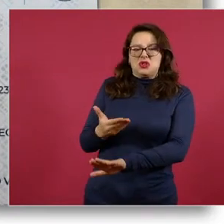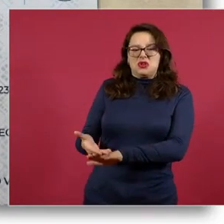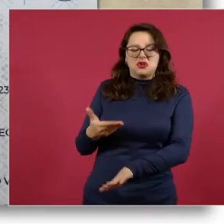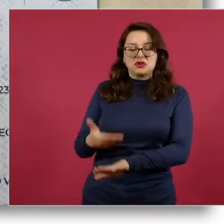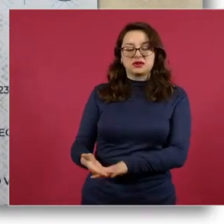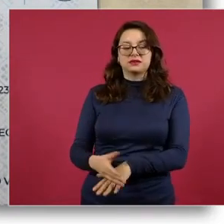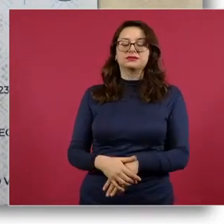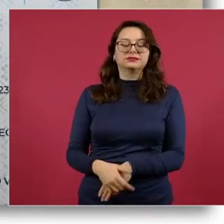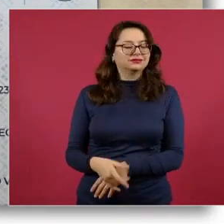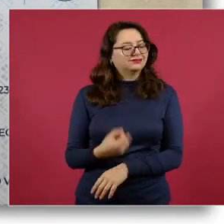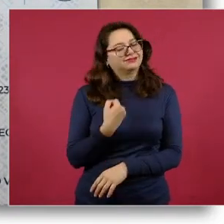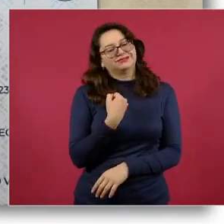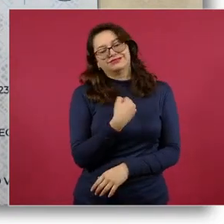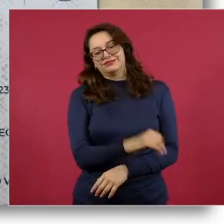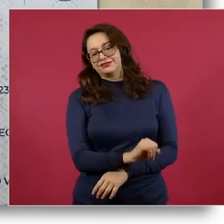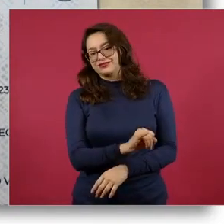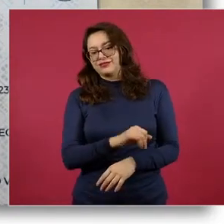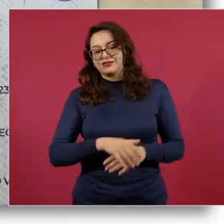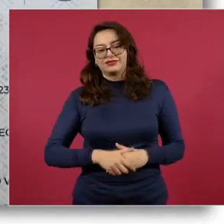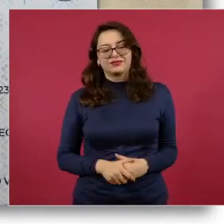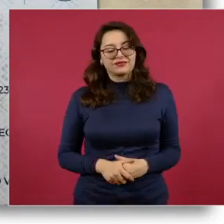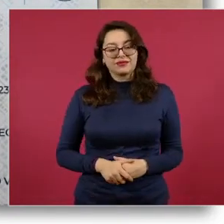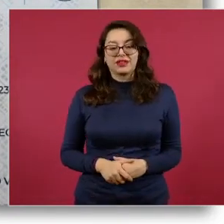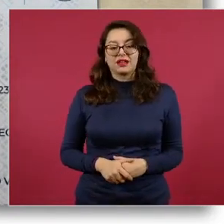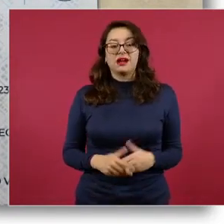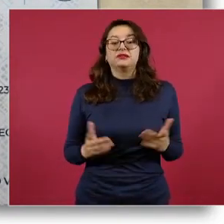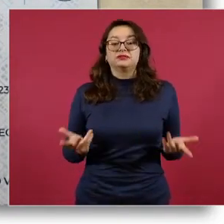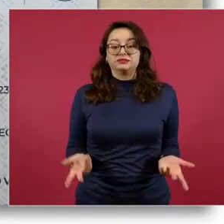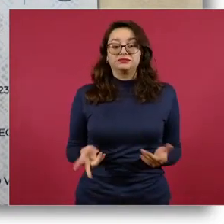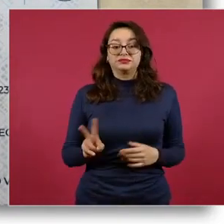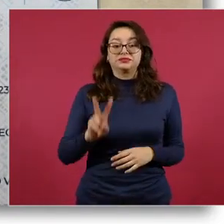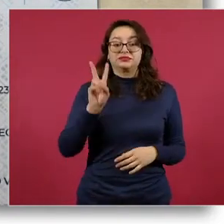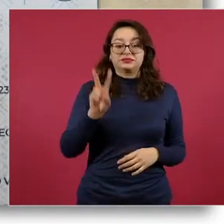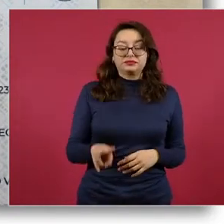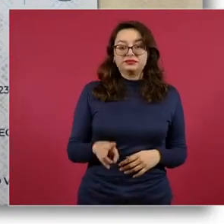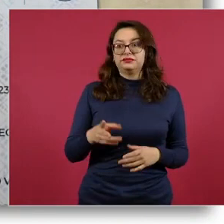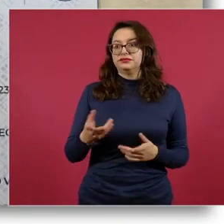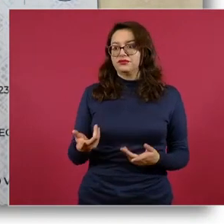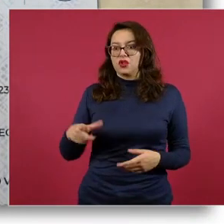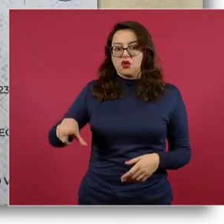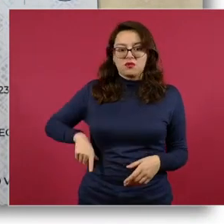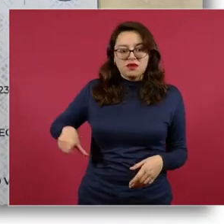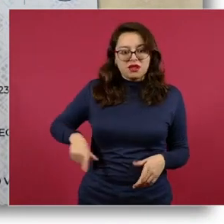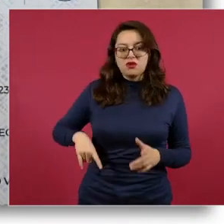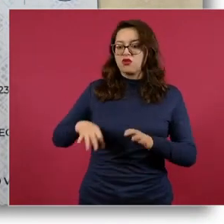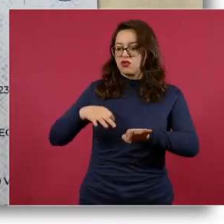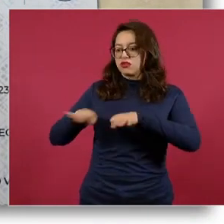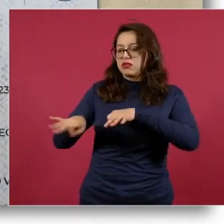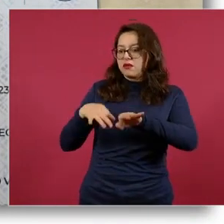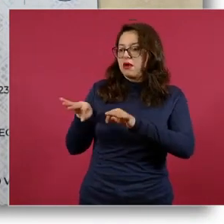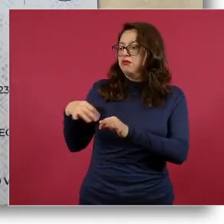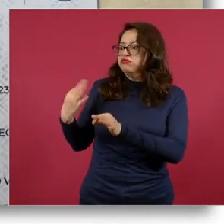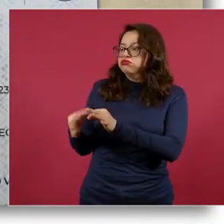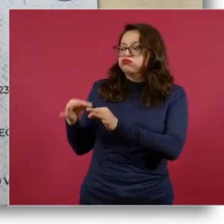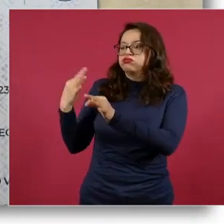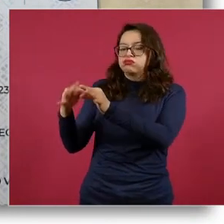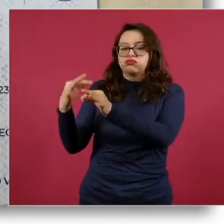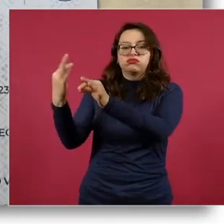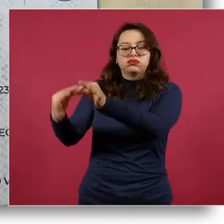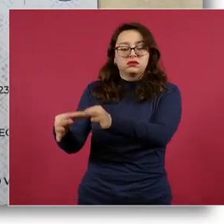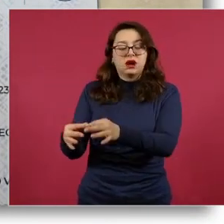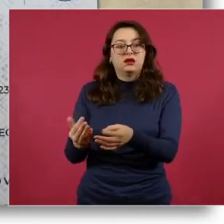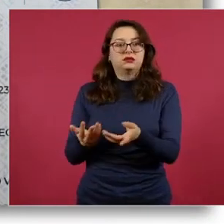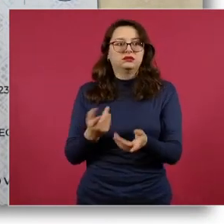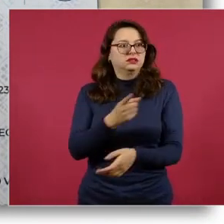básico. Es bueno para tal, con tal de demeritar cualquier obra que emprende el presidente, pero